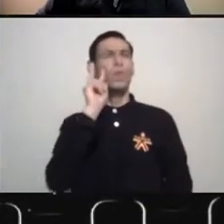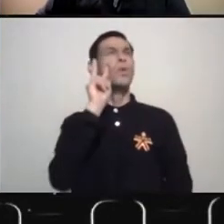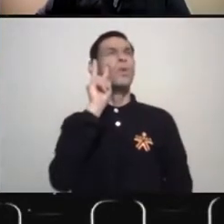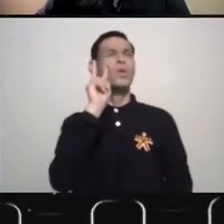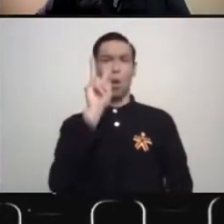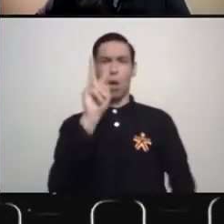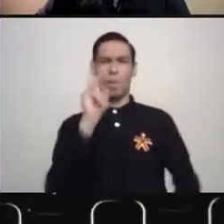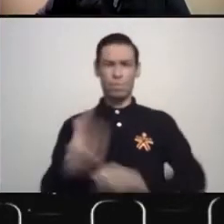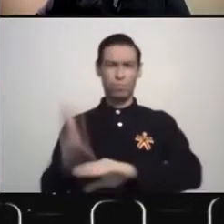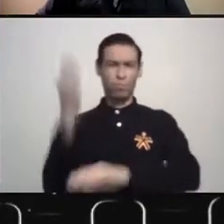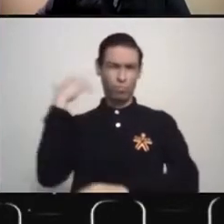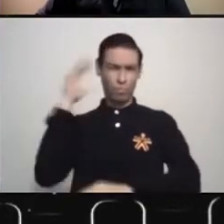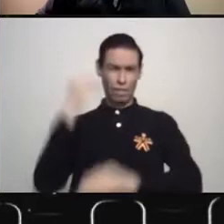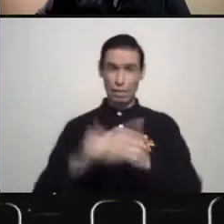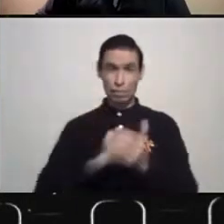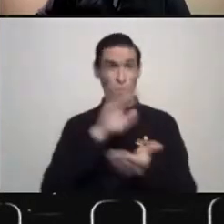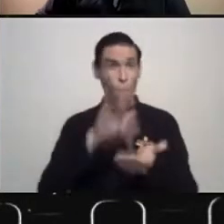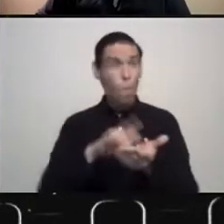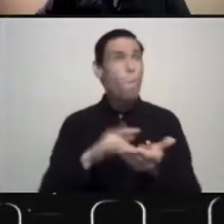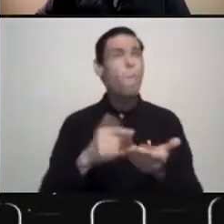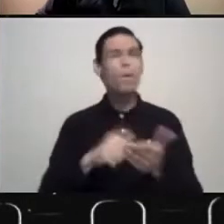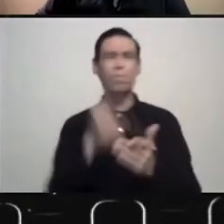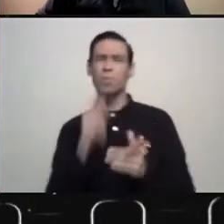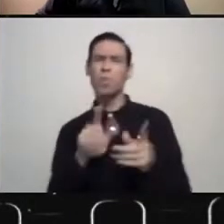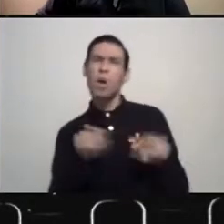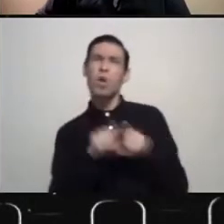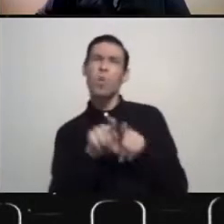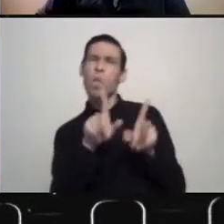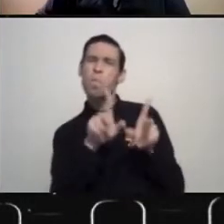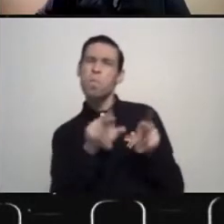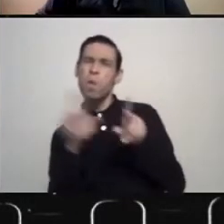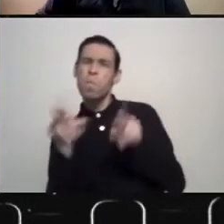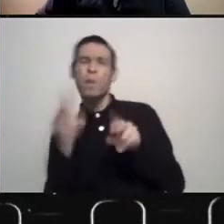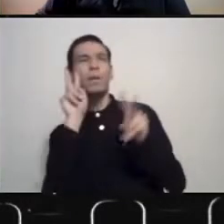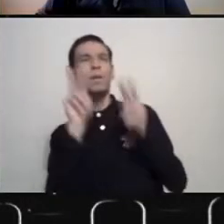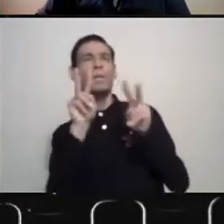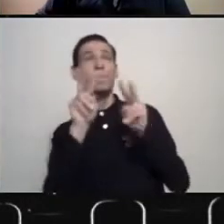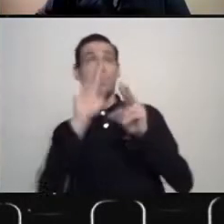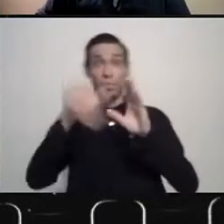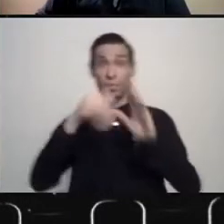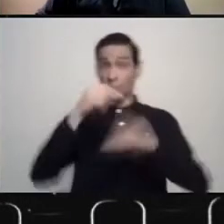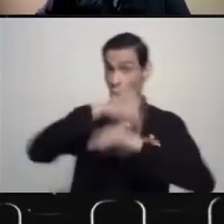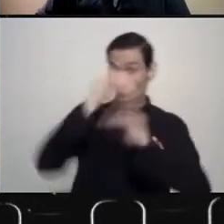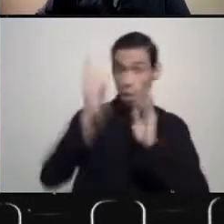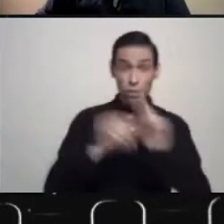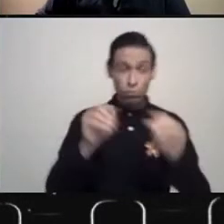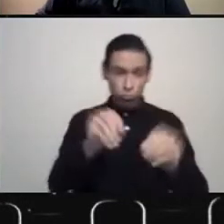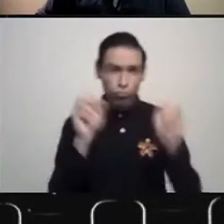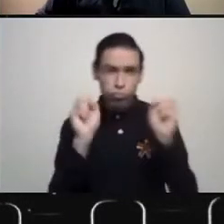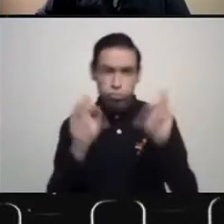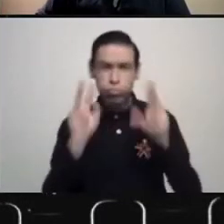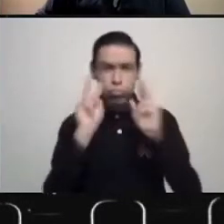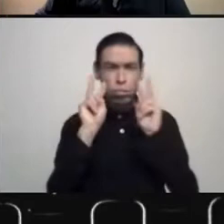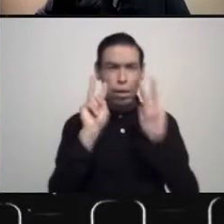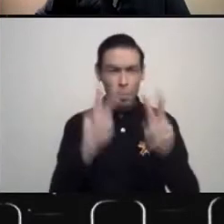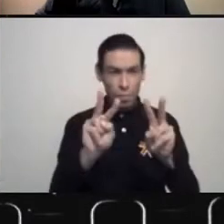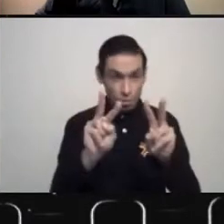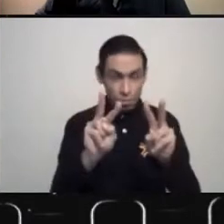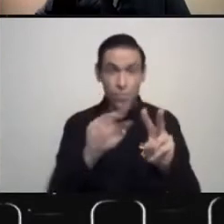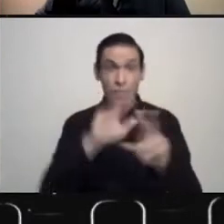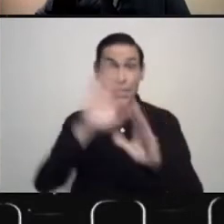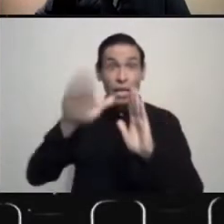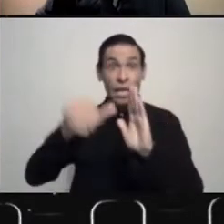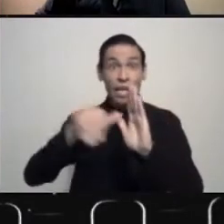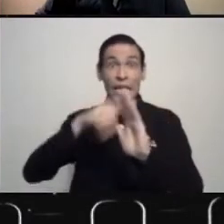la primera vez, después la vi completa en una televisión, y cuando estuve en Cartagena, que alcanzamos a hacer el lanzamiento, la única función de